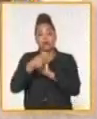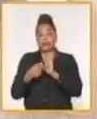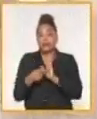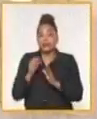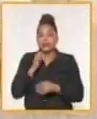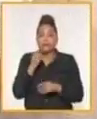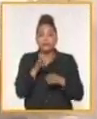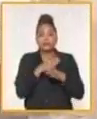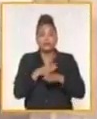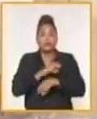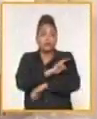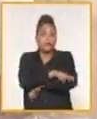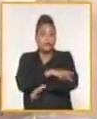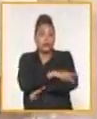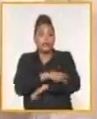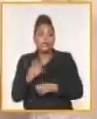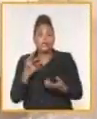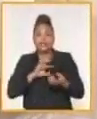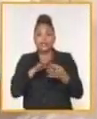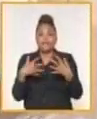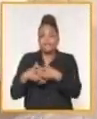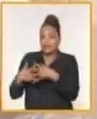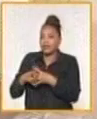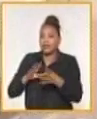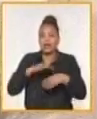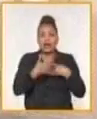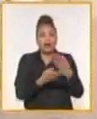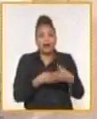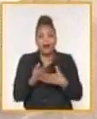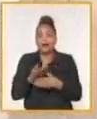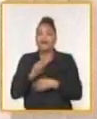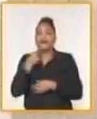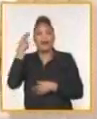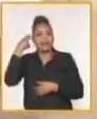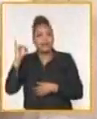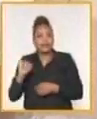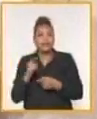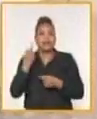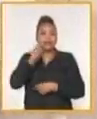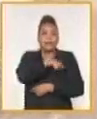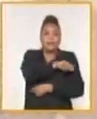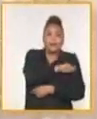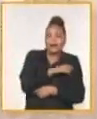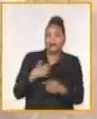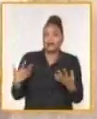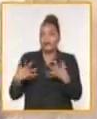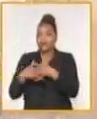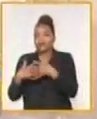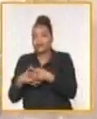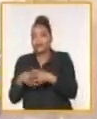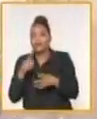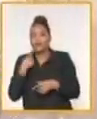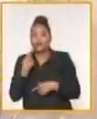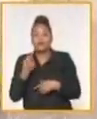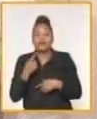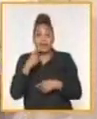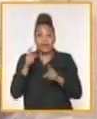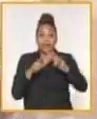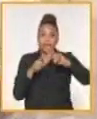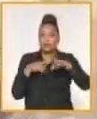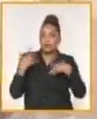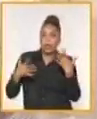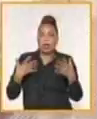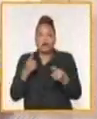porque somos el ajiaco, porque nos creemos que sabemos de todo, pero y hablamos alto y mira yo como gesticulo en la televisión horrible. Pero